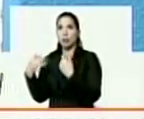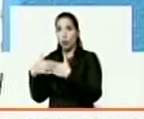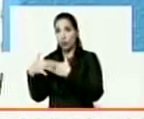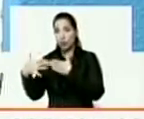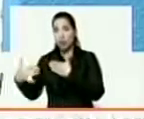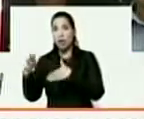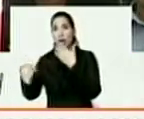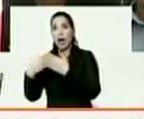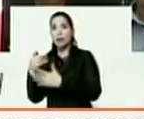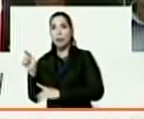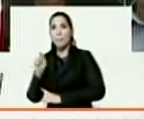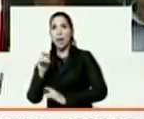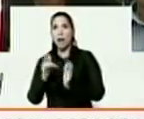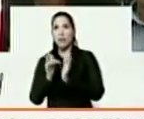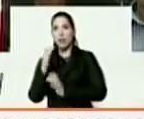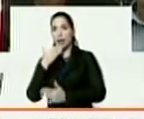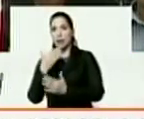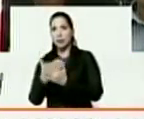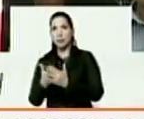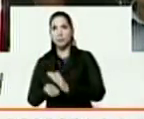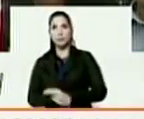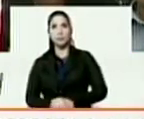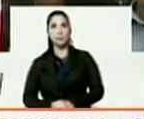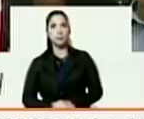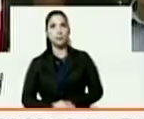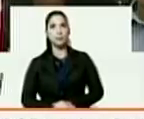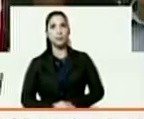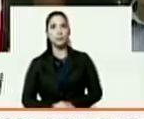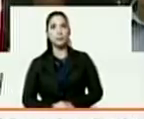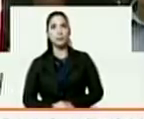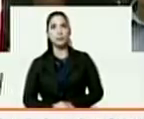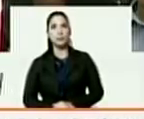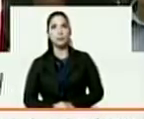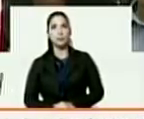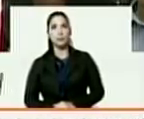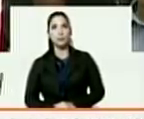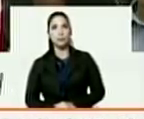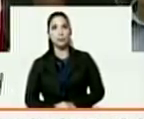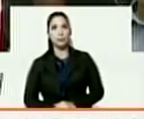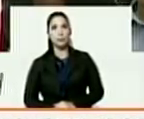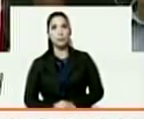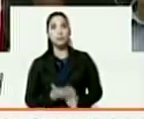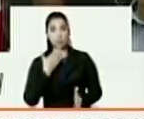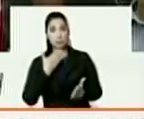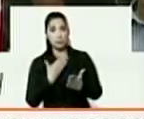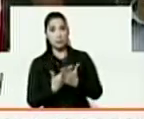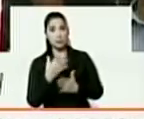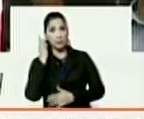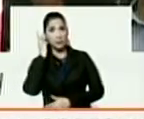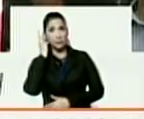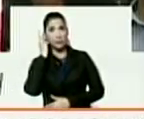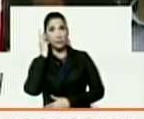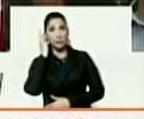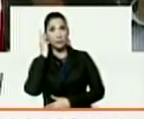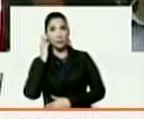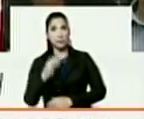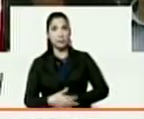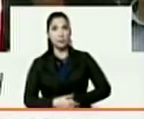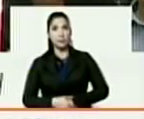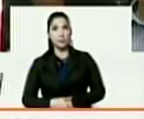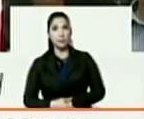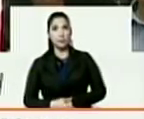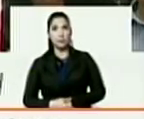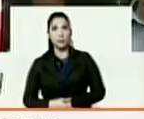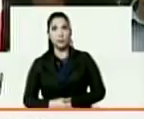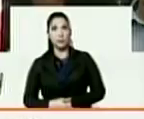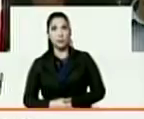gracias gracias mari carmen bermúdez bermúdez bermúdez heredé de lo